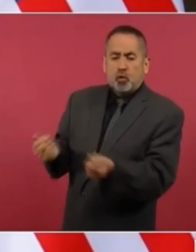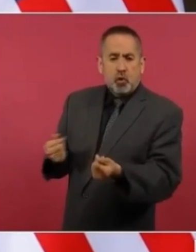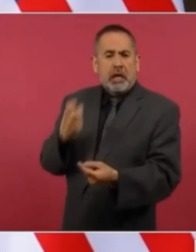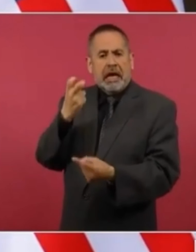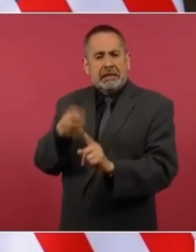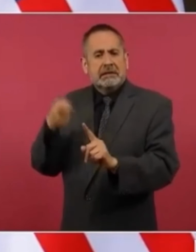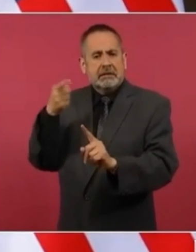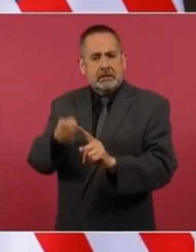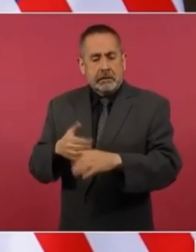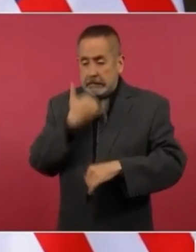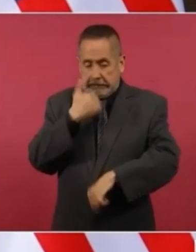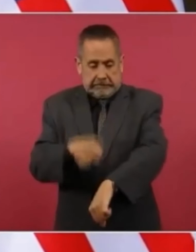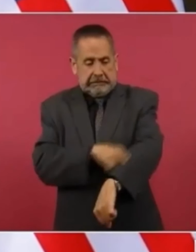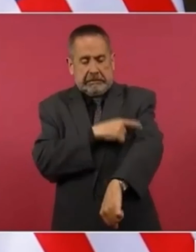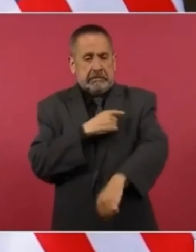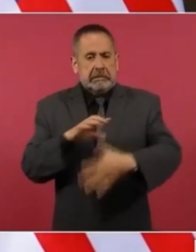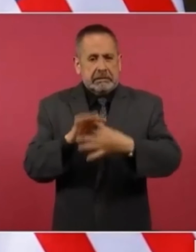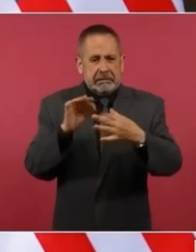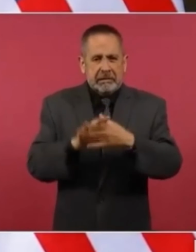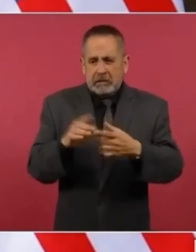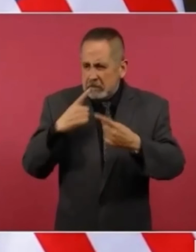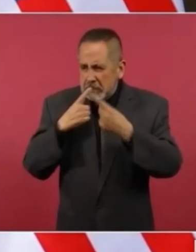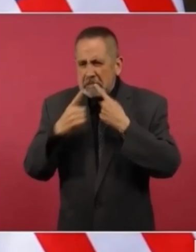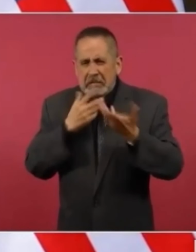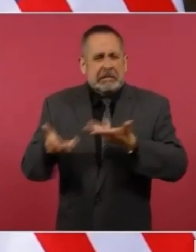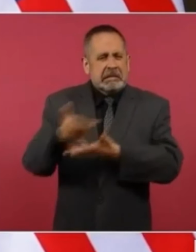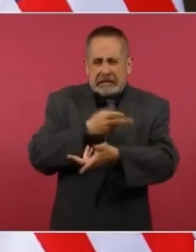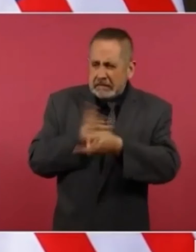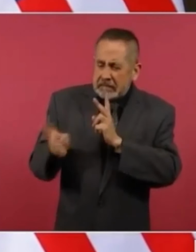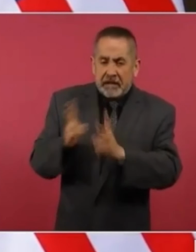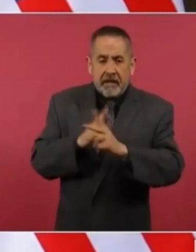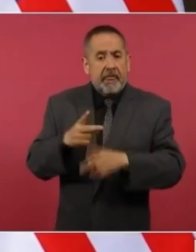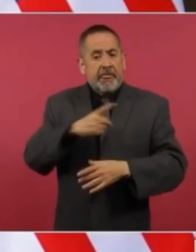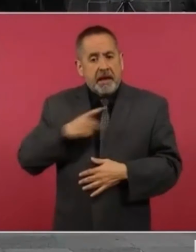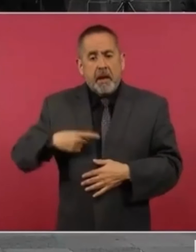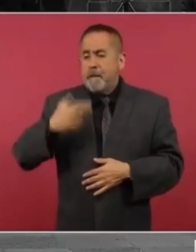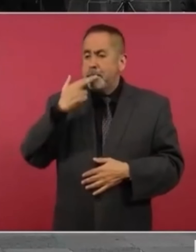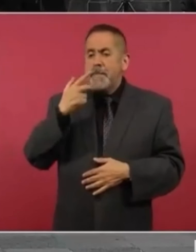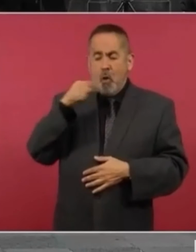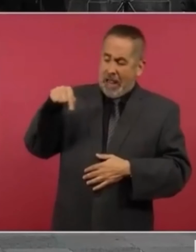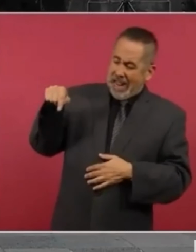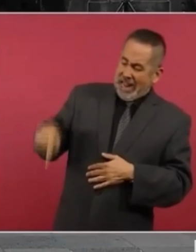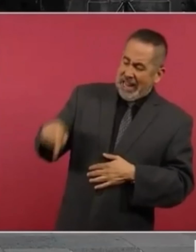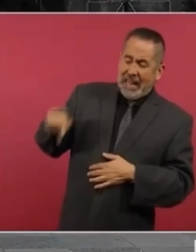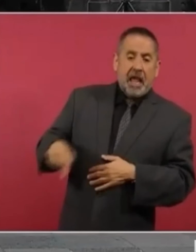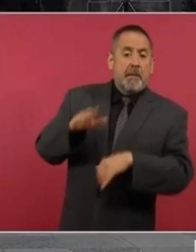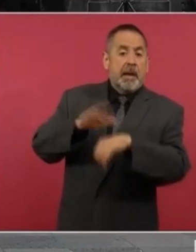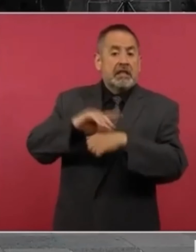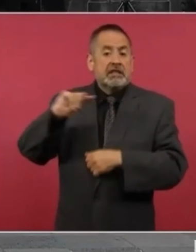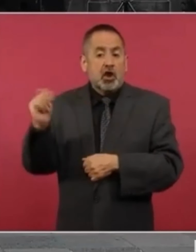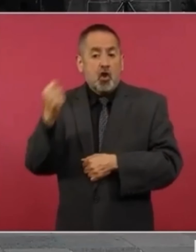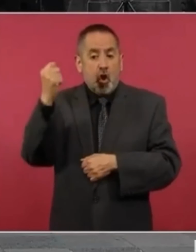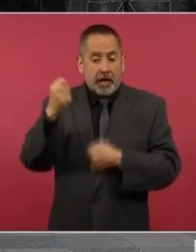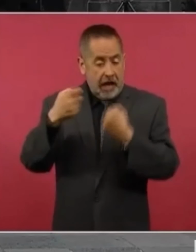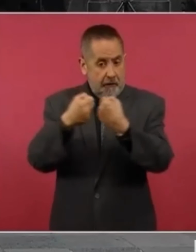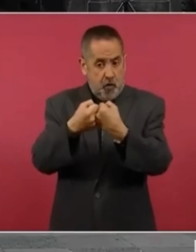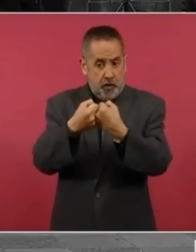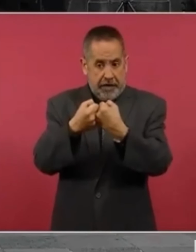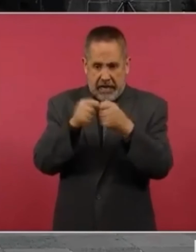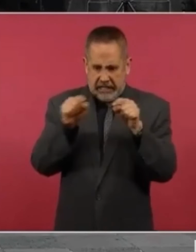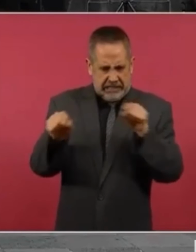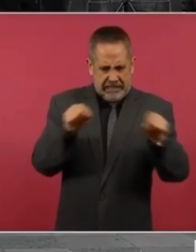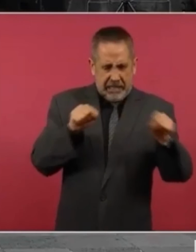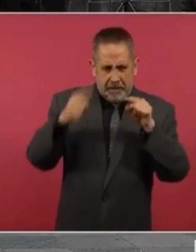hacer, disculpen que me dilate, pero hemos pasado mucho tiempo hablando de esto, debemos mejorar las capacidades tecnológicas en la frontera